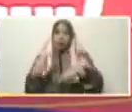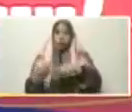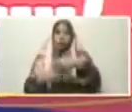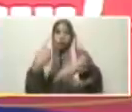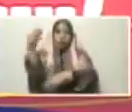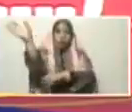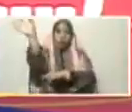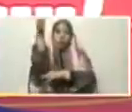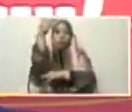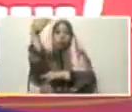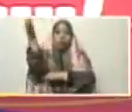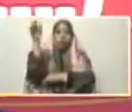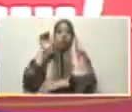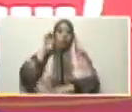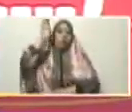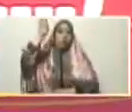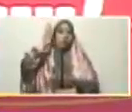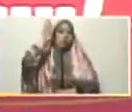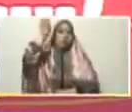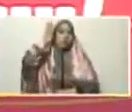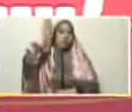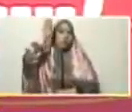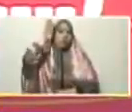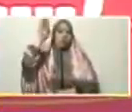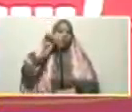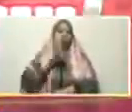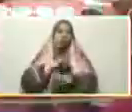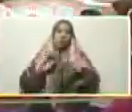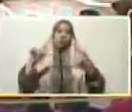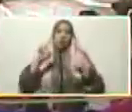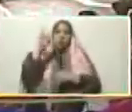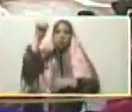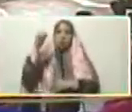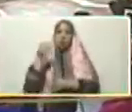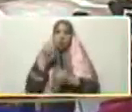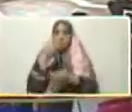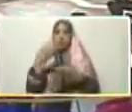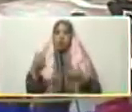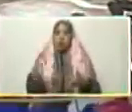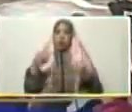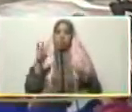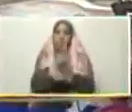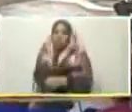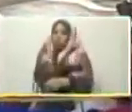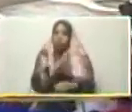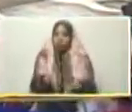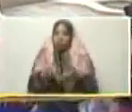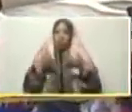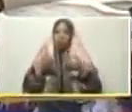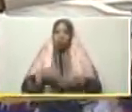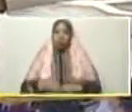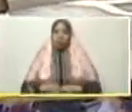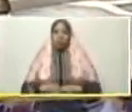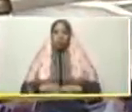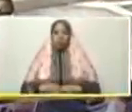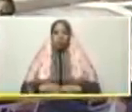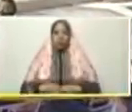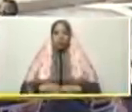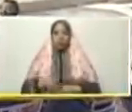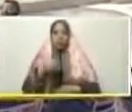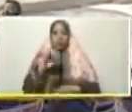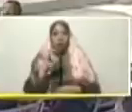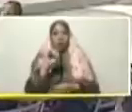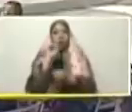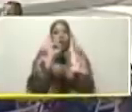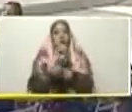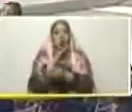futuro ondeante y victoriosa bueno también está el consejo político